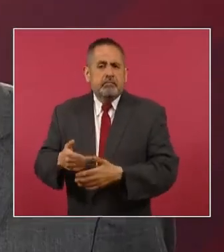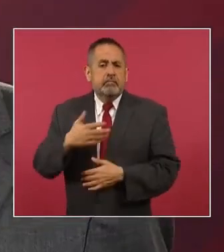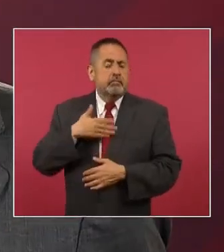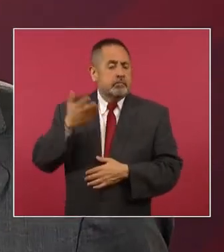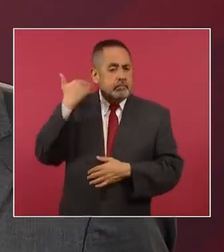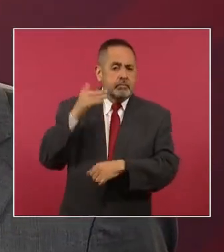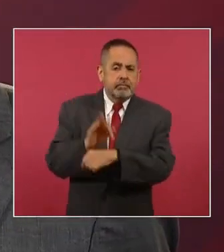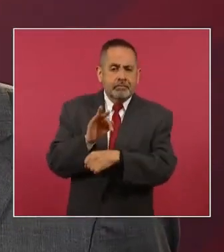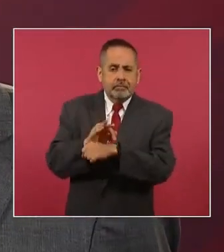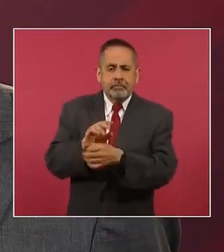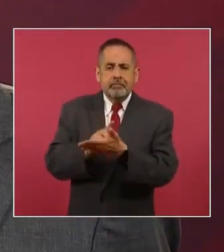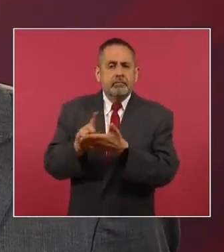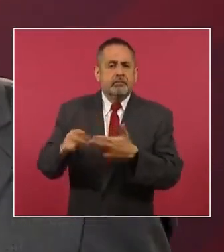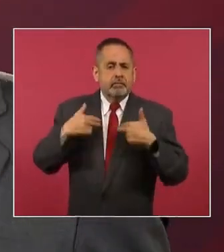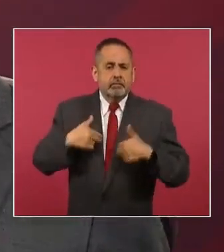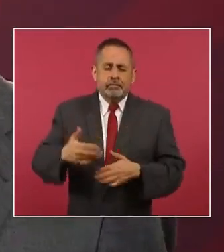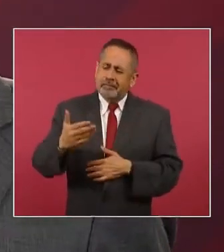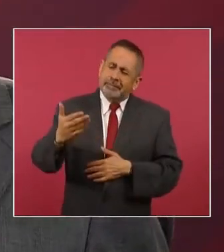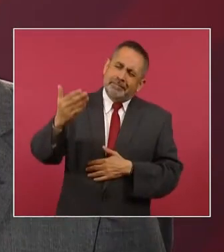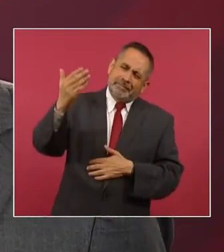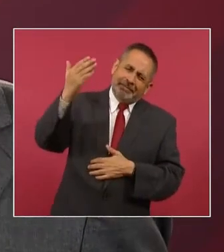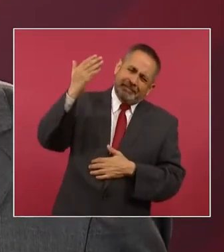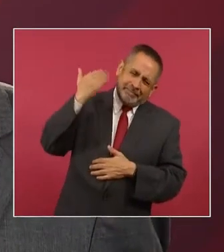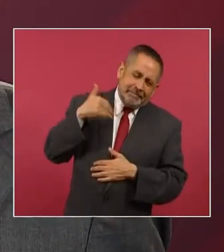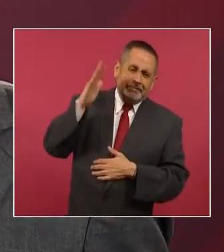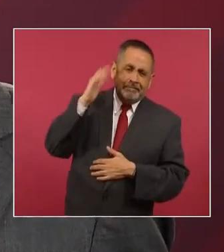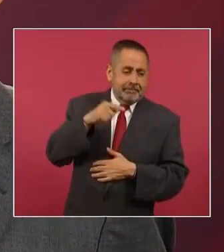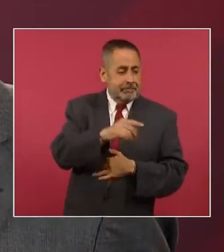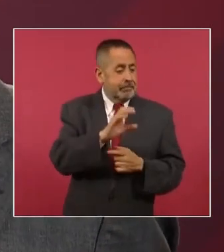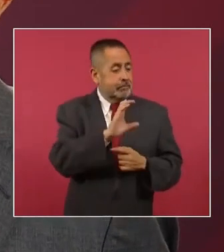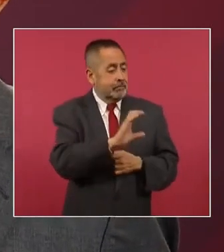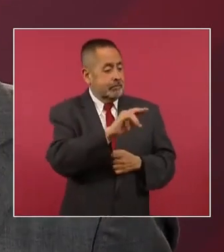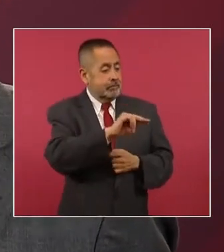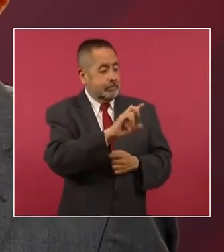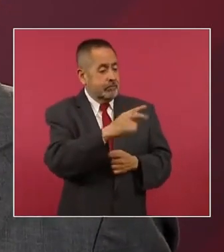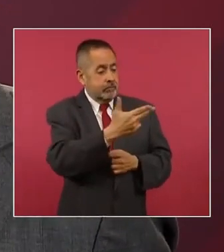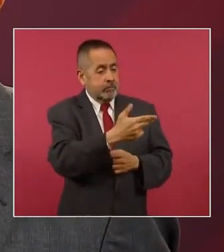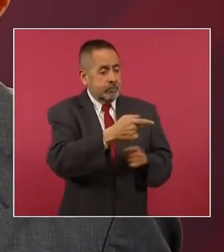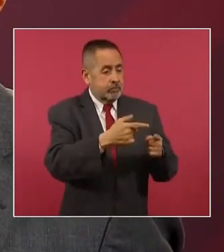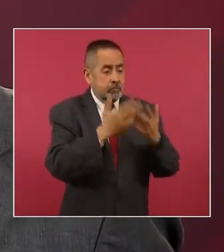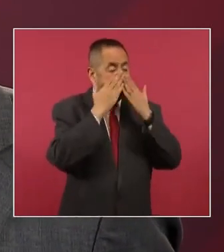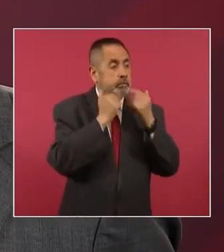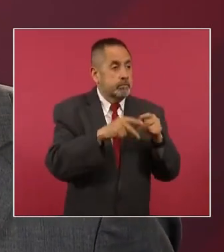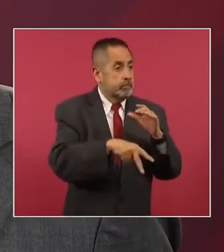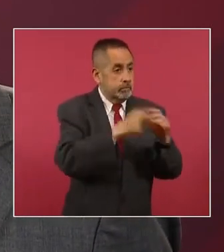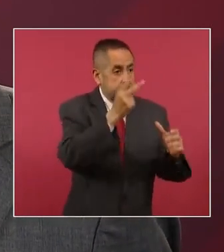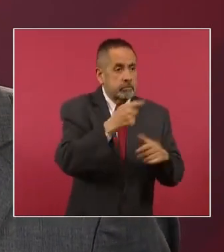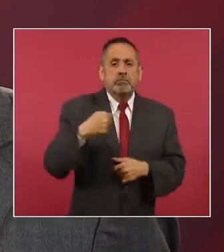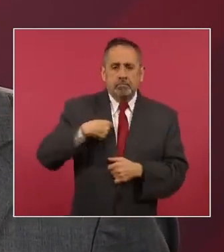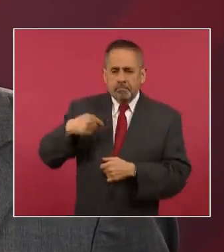defendía derechos humanos antes de que existiera la Comisión de Derechos Humanos en el país.